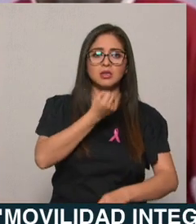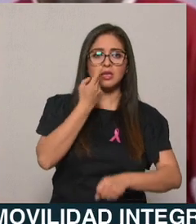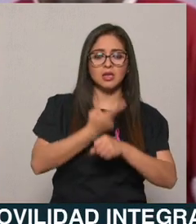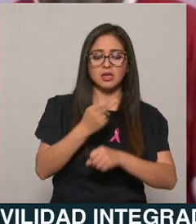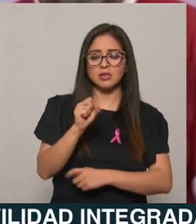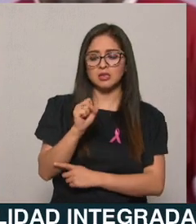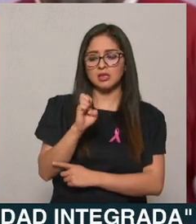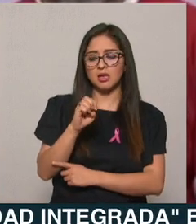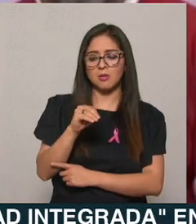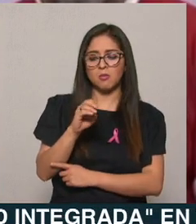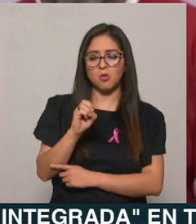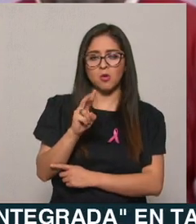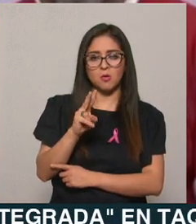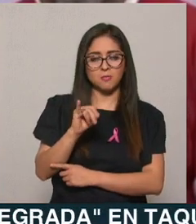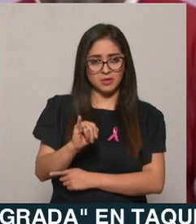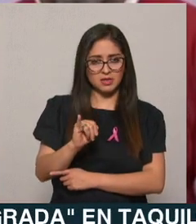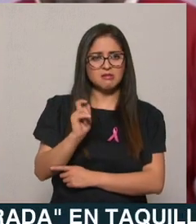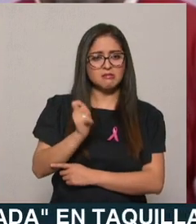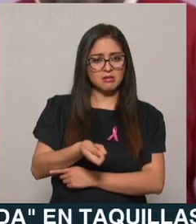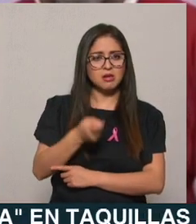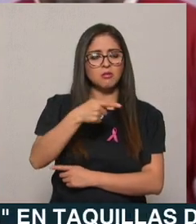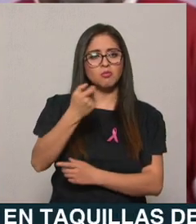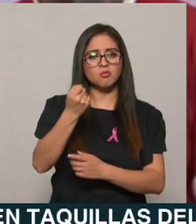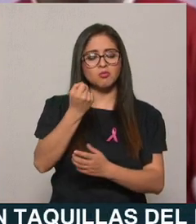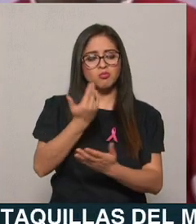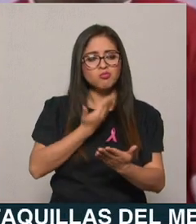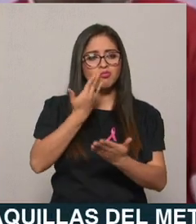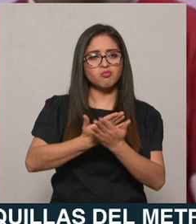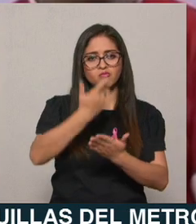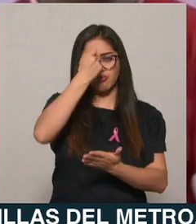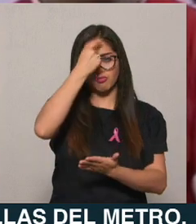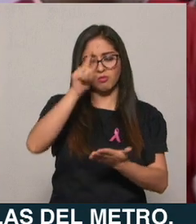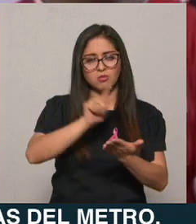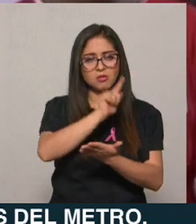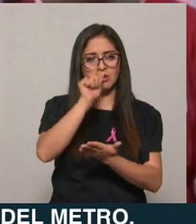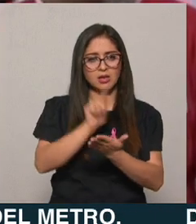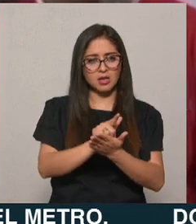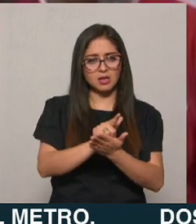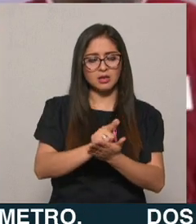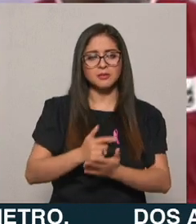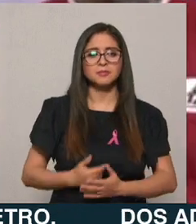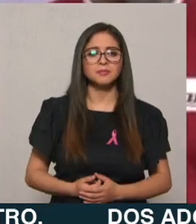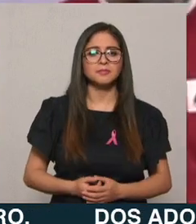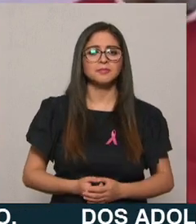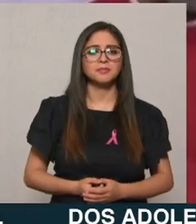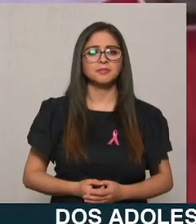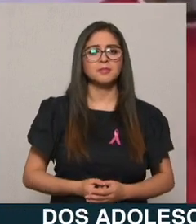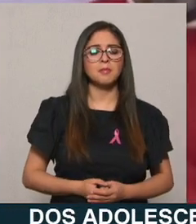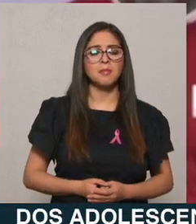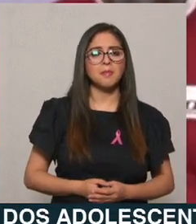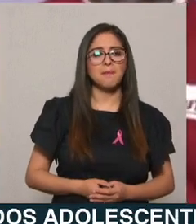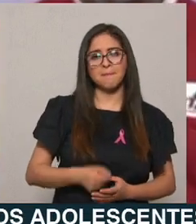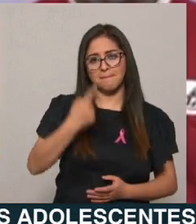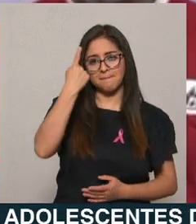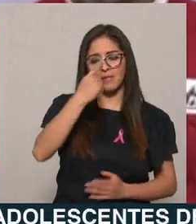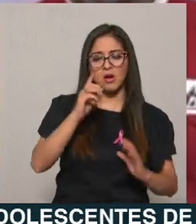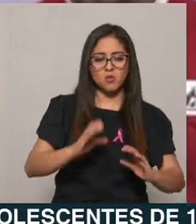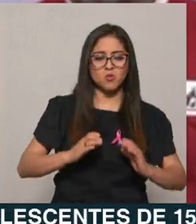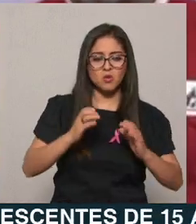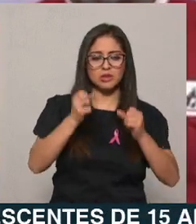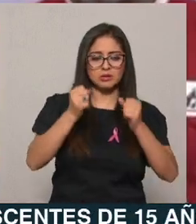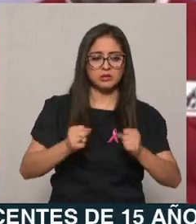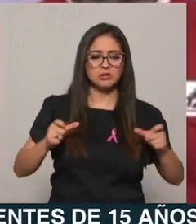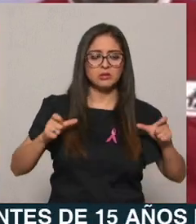de Movilidad una iniciativa de ley para mejorar la seguridad en el